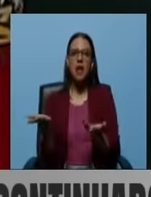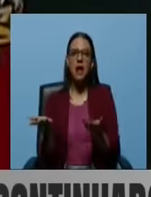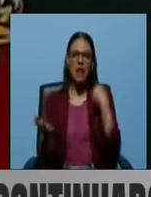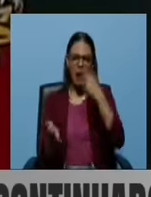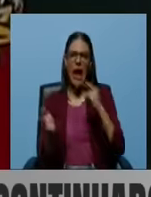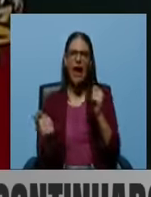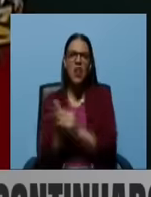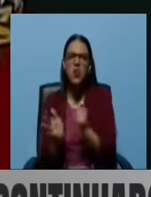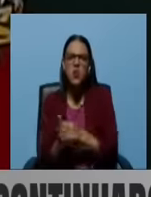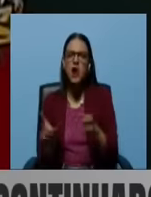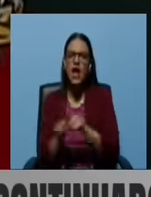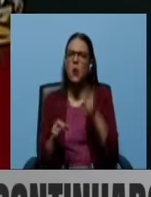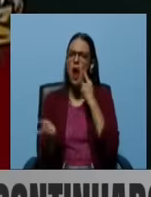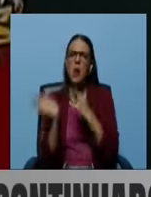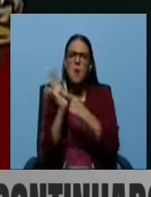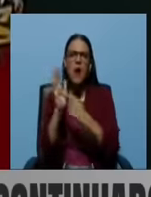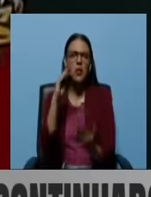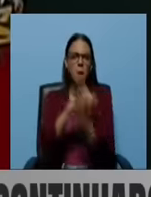Lo ponían en las redes.